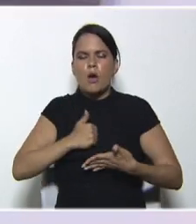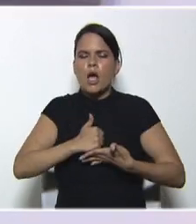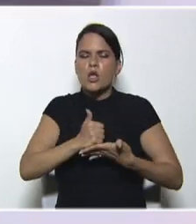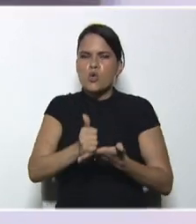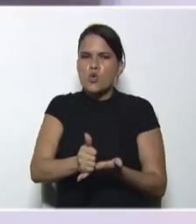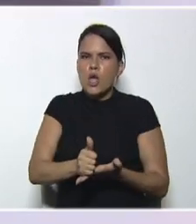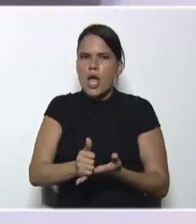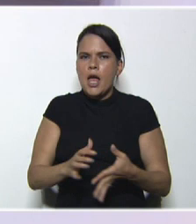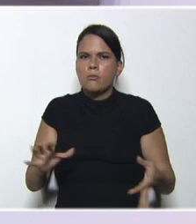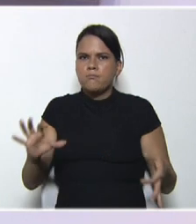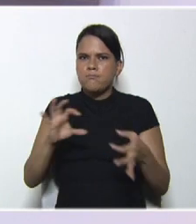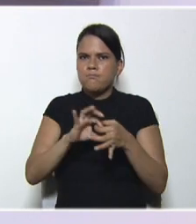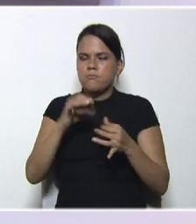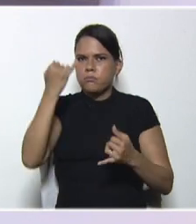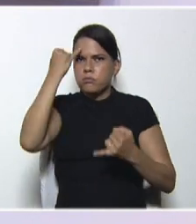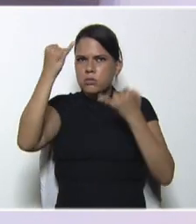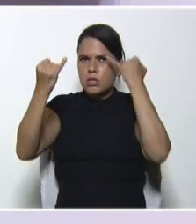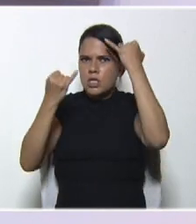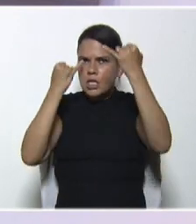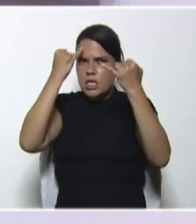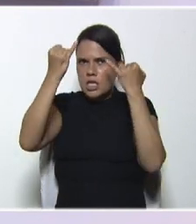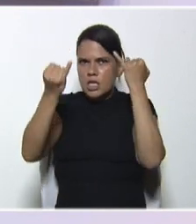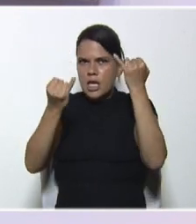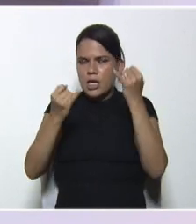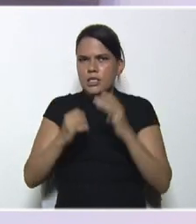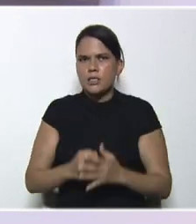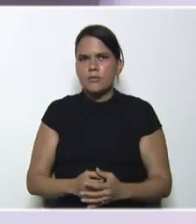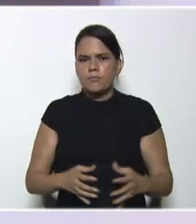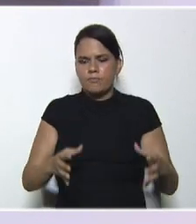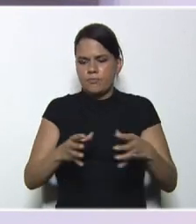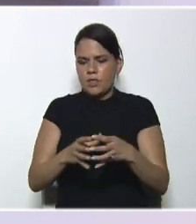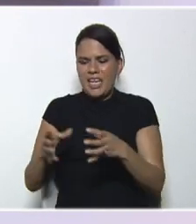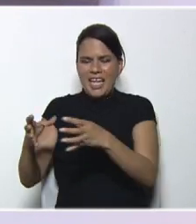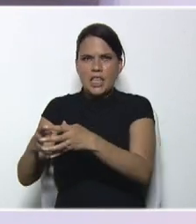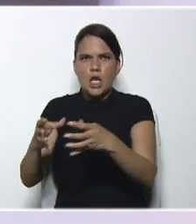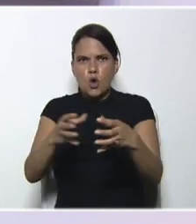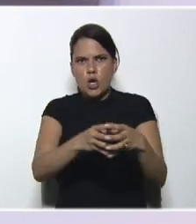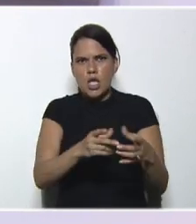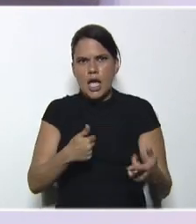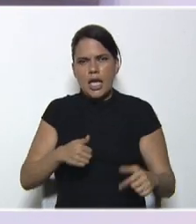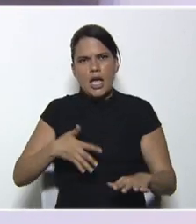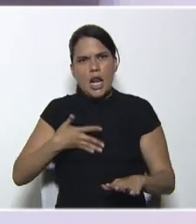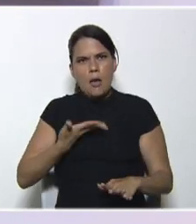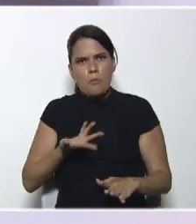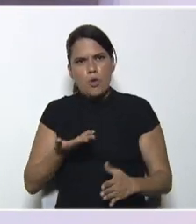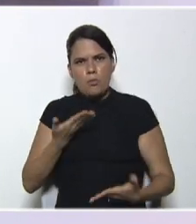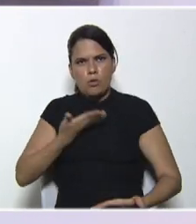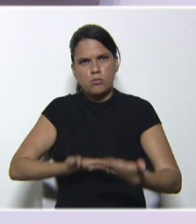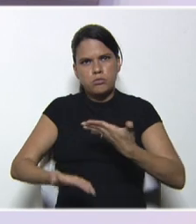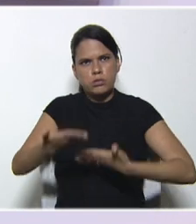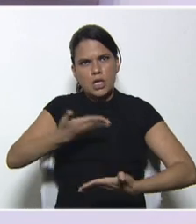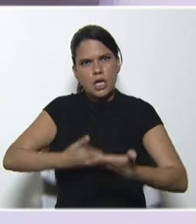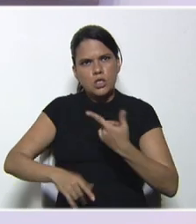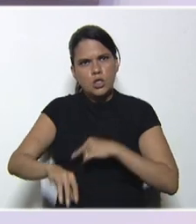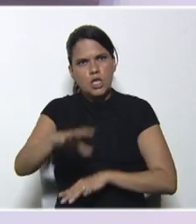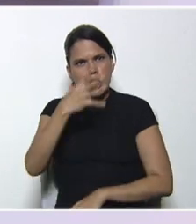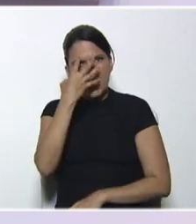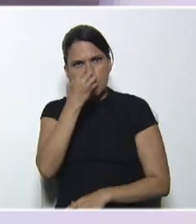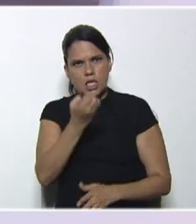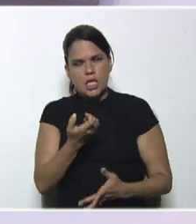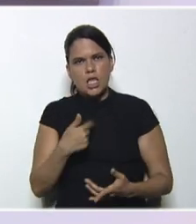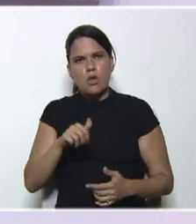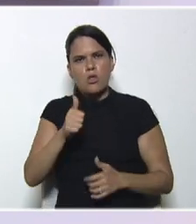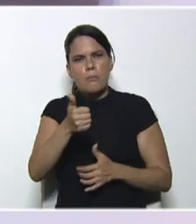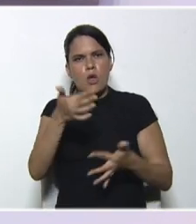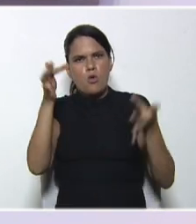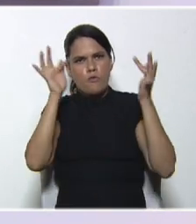y que van a formar parte de categorías que las podemos relacionar y comprender de una mejor